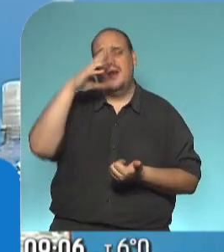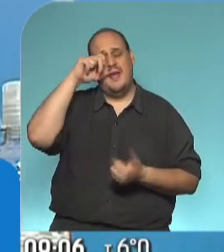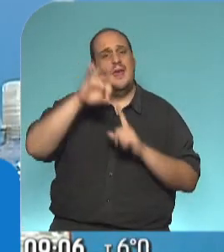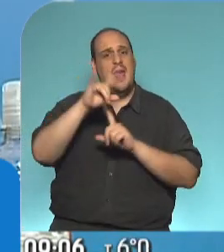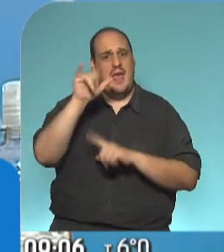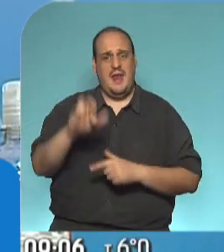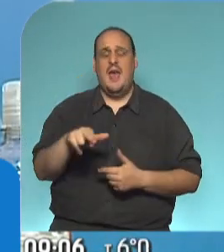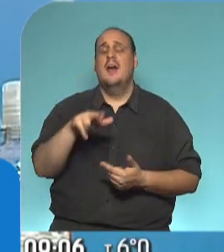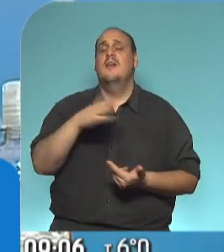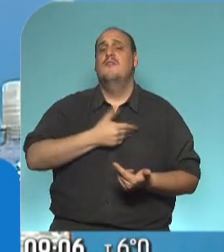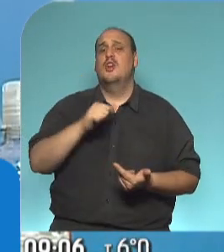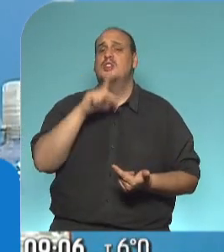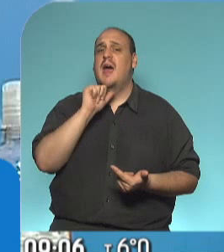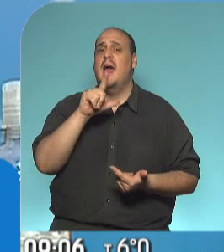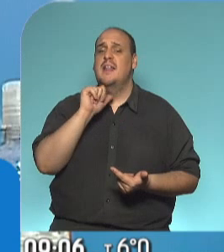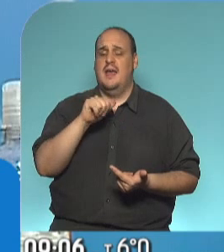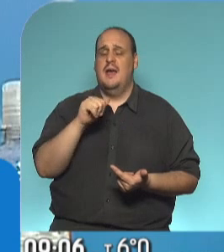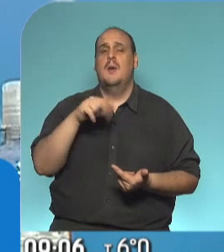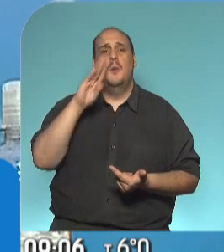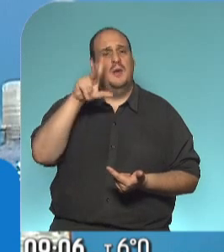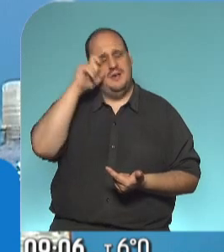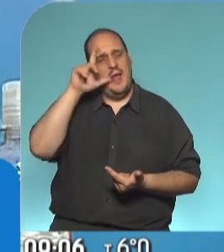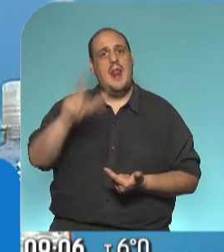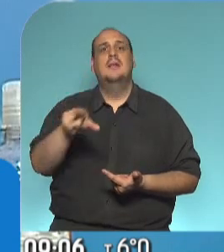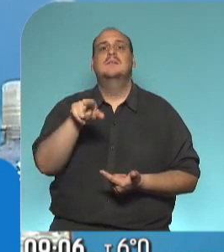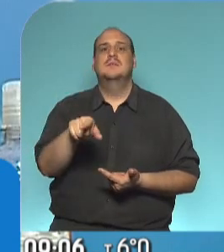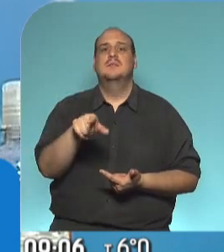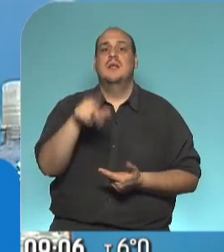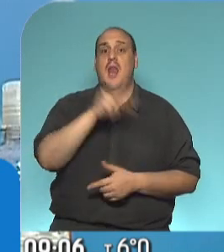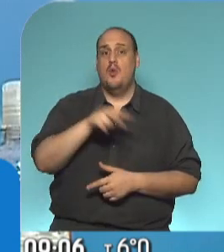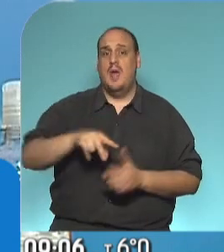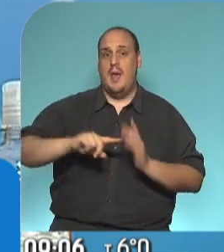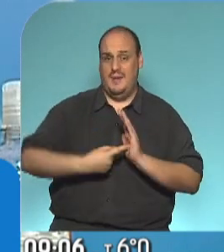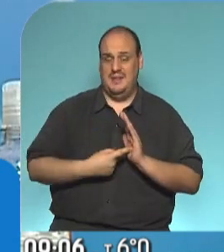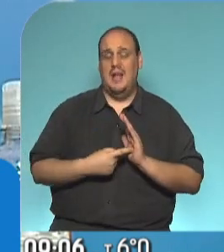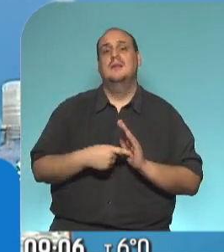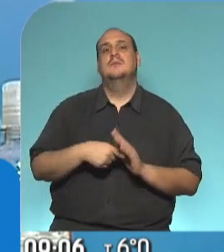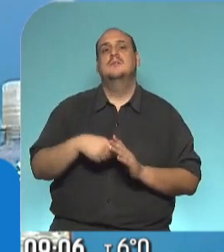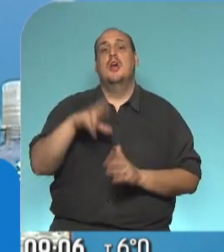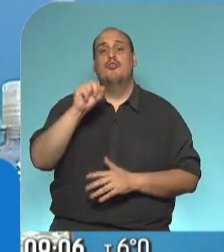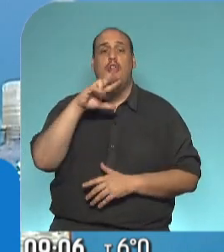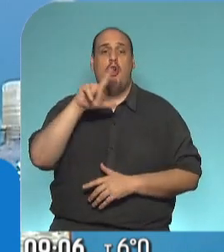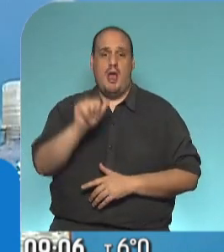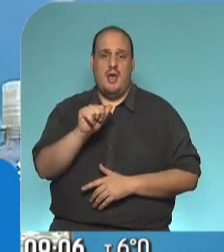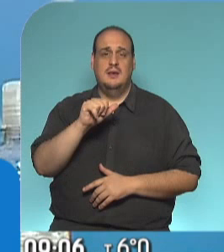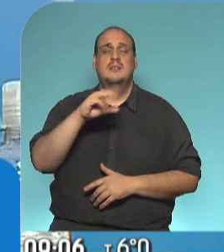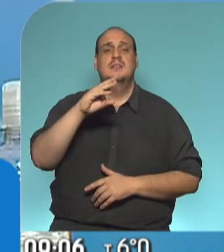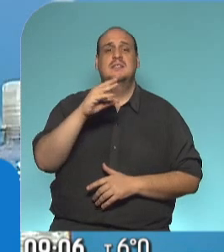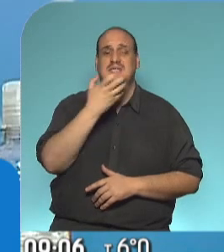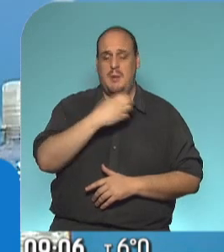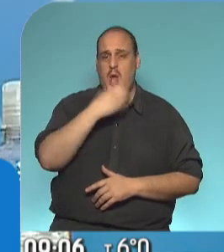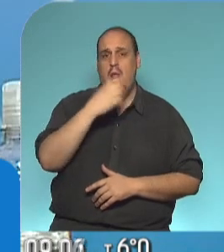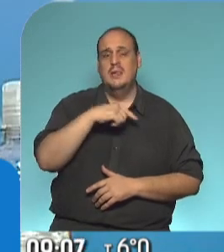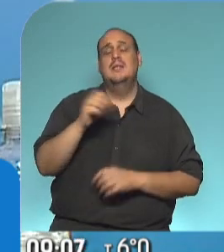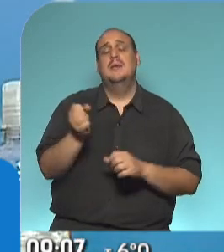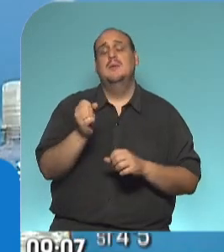Fontana, Puerto Vilelas, en Neuquén Capital, Plotier y Centenario, en General Roca, Chipoleti y Bariloche en la